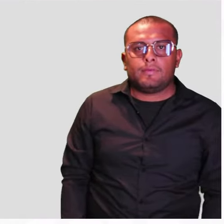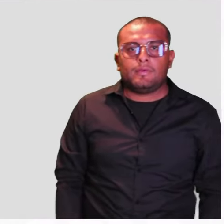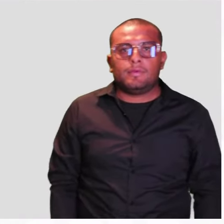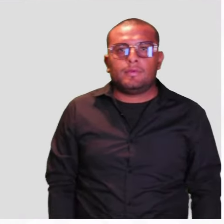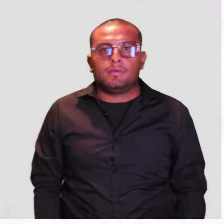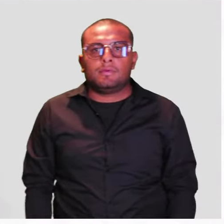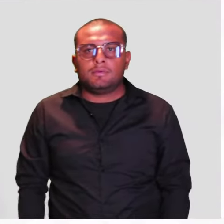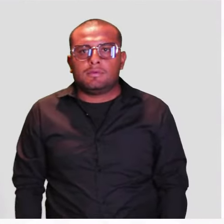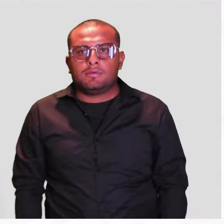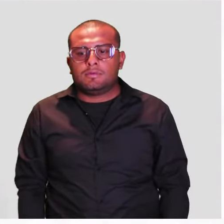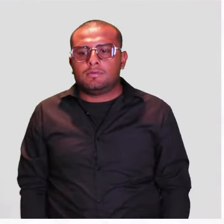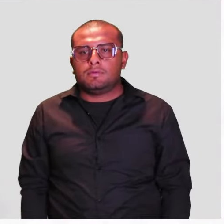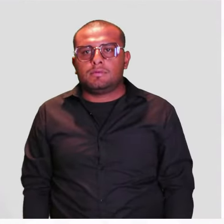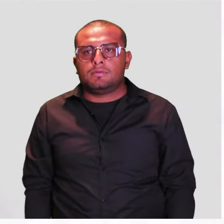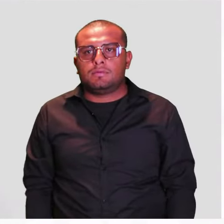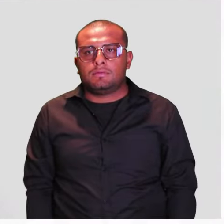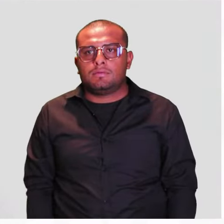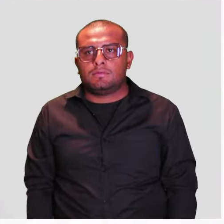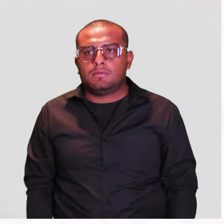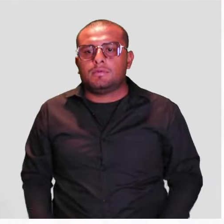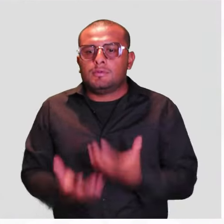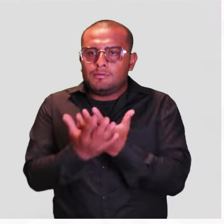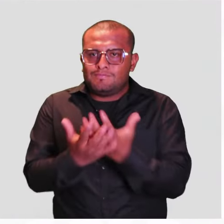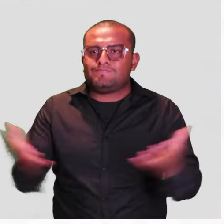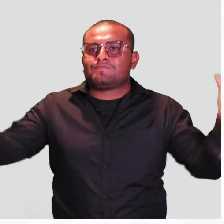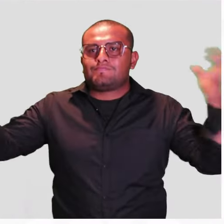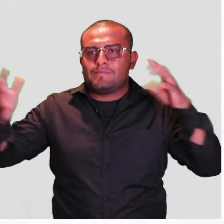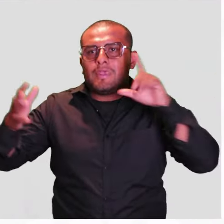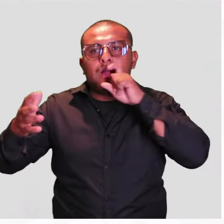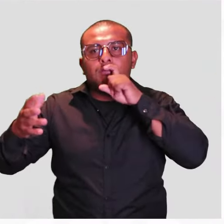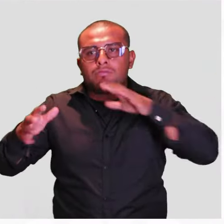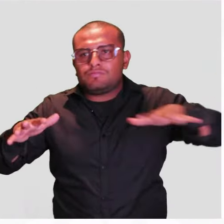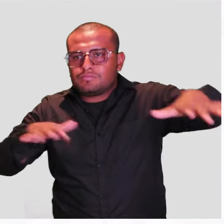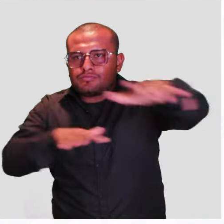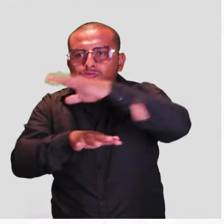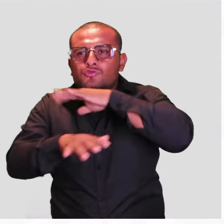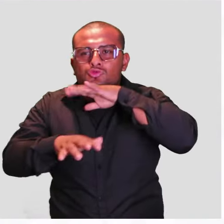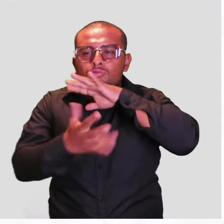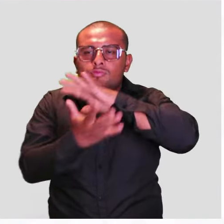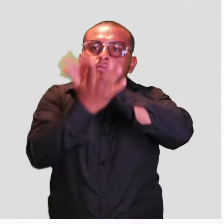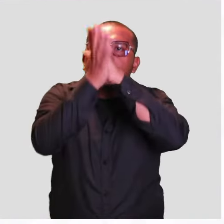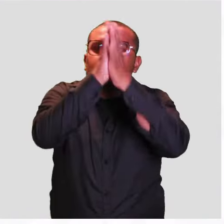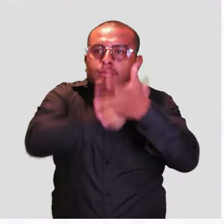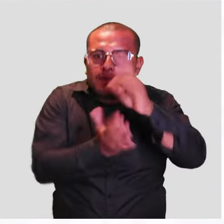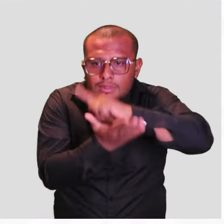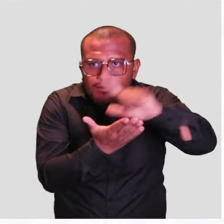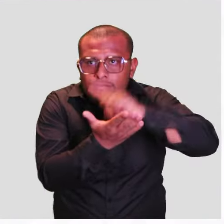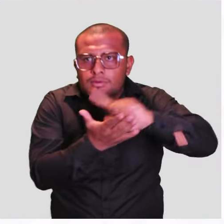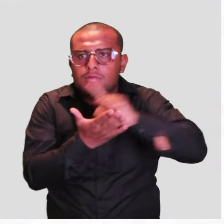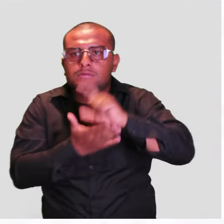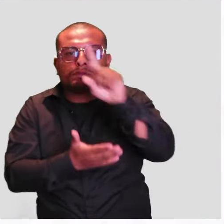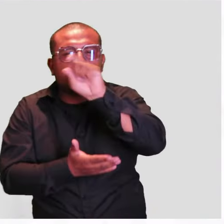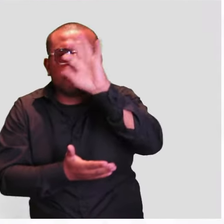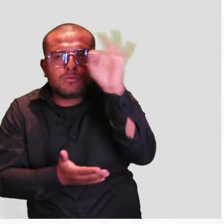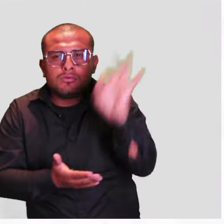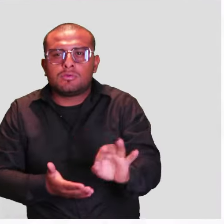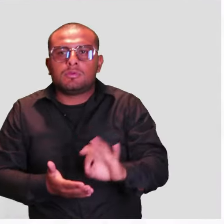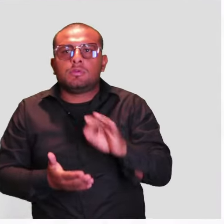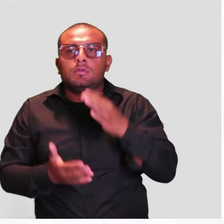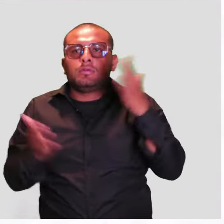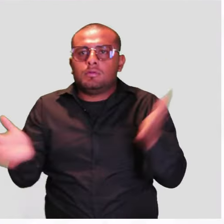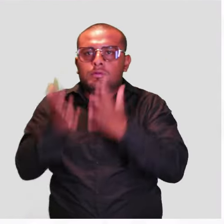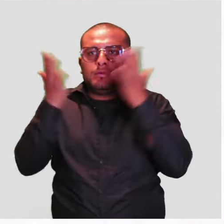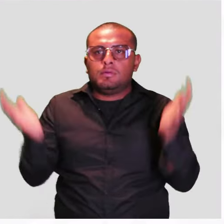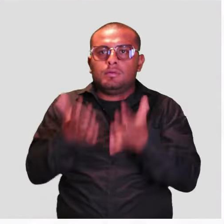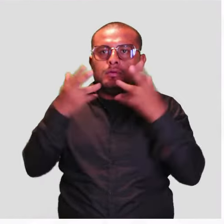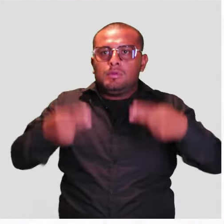100% de las plantas de tratamiento que funcionen, reforestación responsable y licencia cero. Para todo el comercio, hay que impulsar la economía, no hay que ponerles el